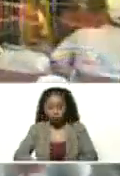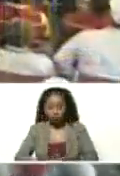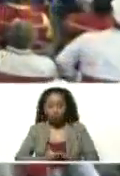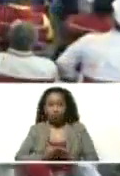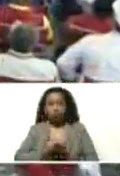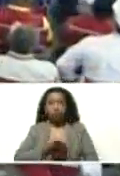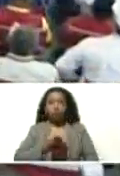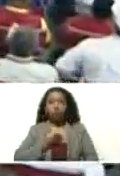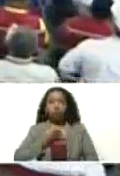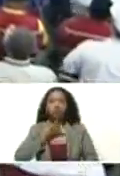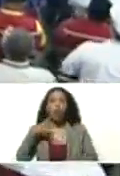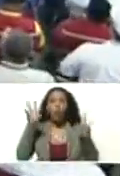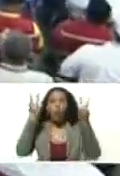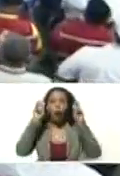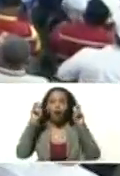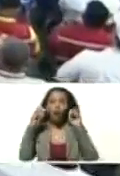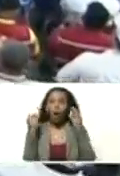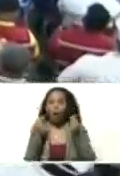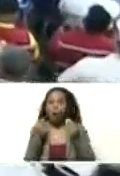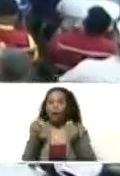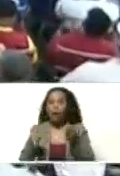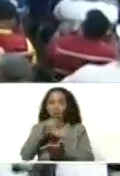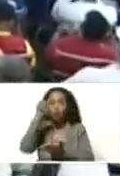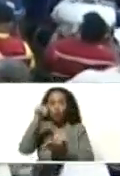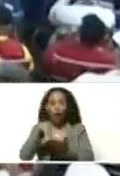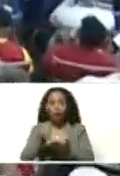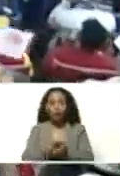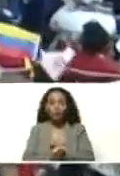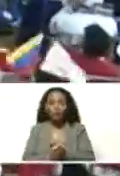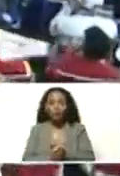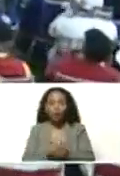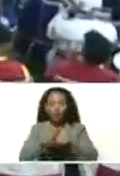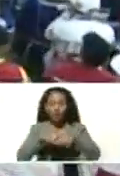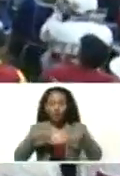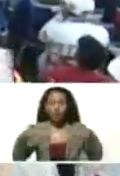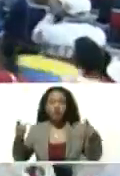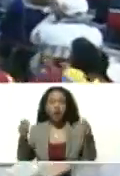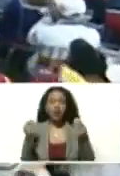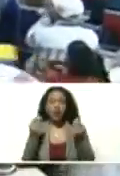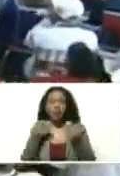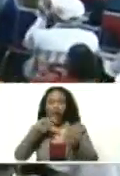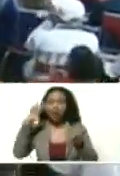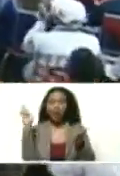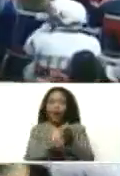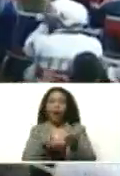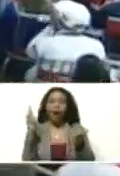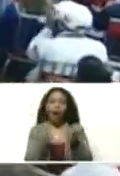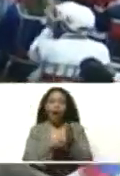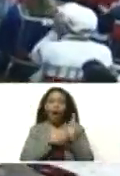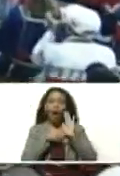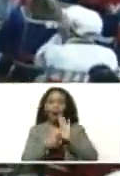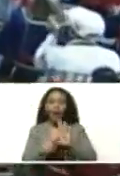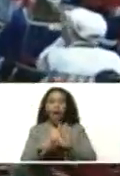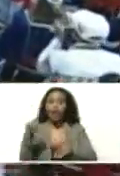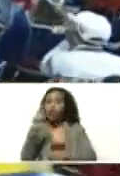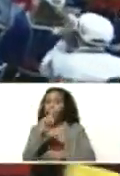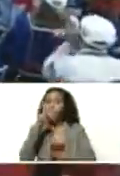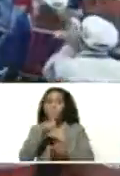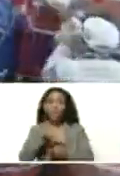renacimiento de la nueva economía nacional. Está creciendo la economía real, la economía no